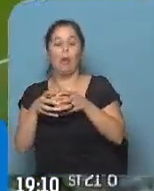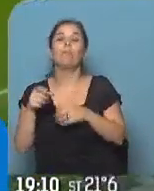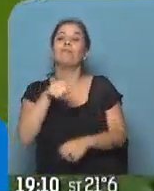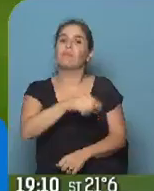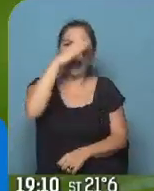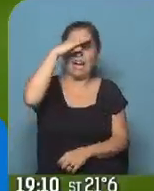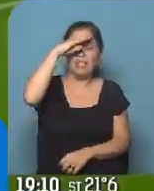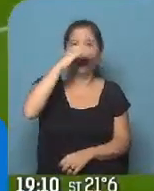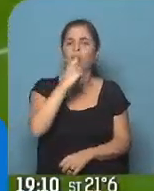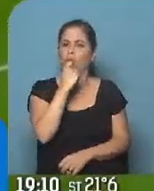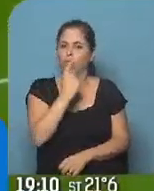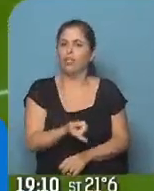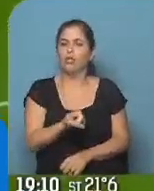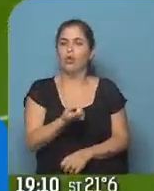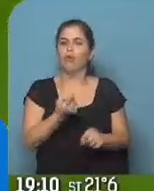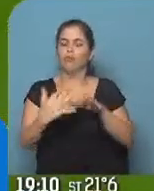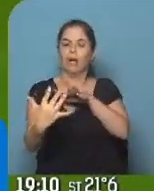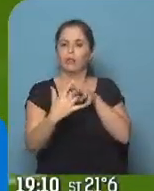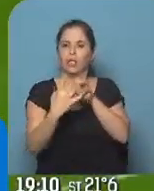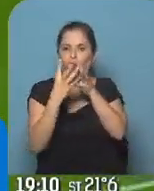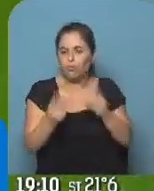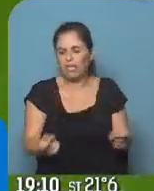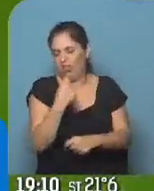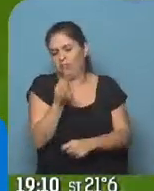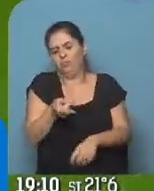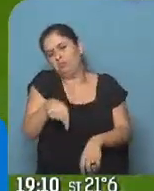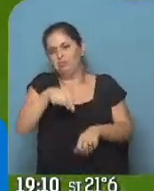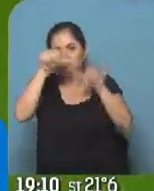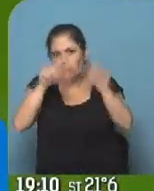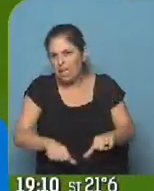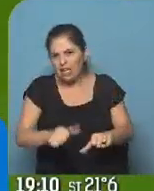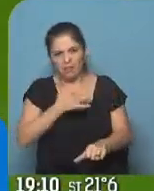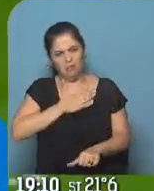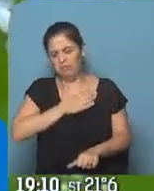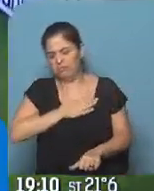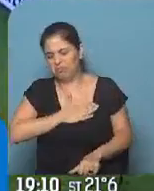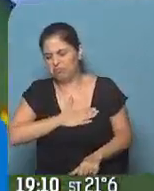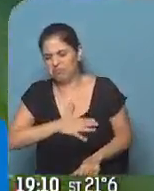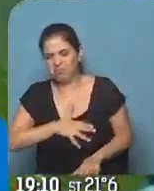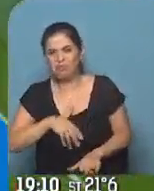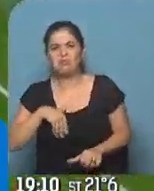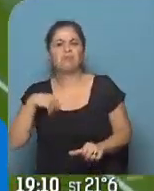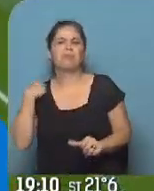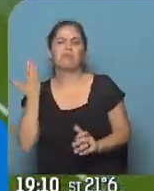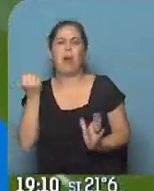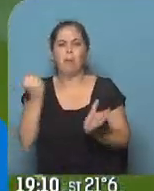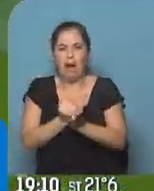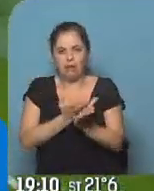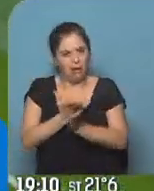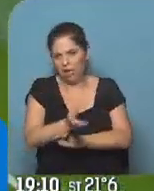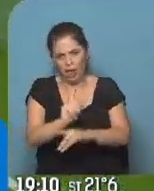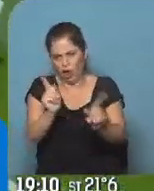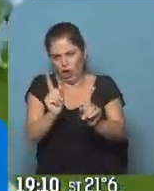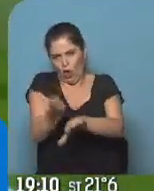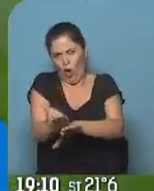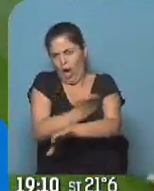del partido. Esta derrota no va a manchar en lo más mínimo la consagración en Madrid, pero queda la